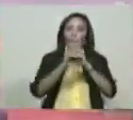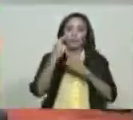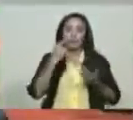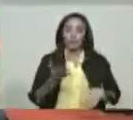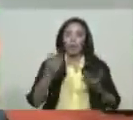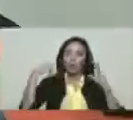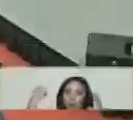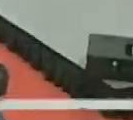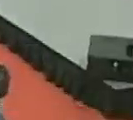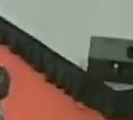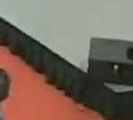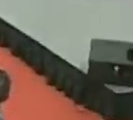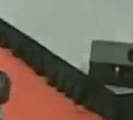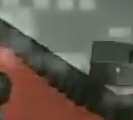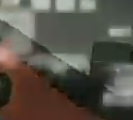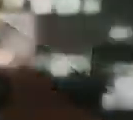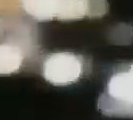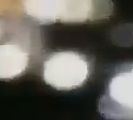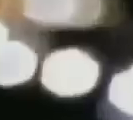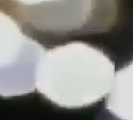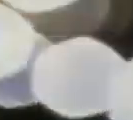Adelante, video.